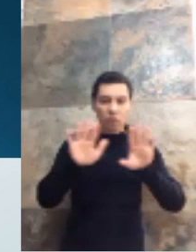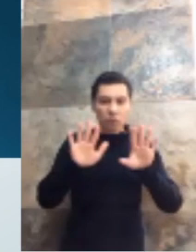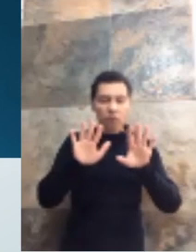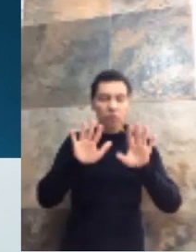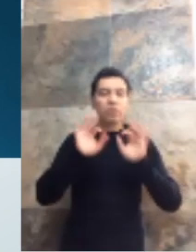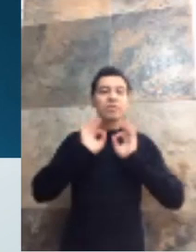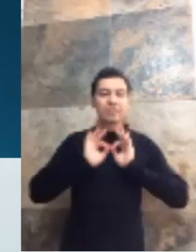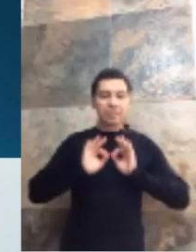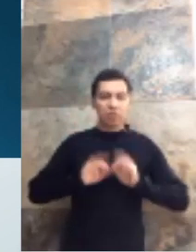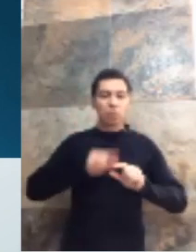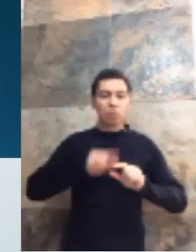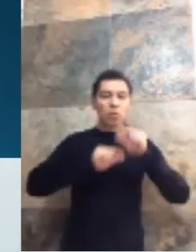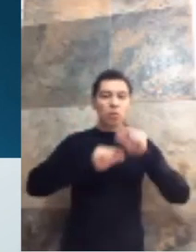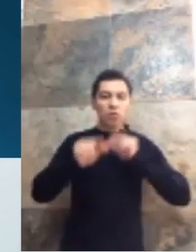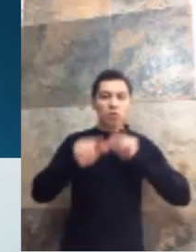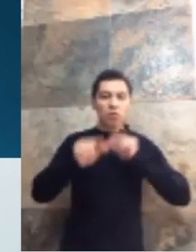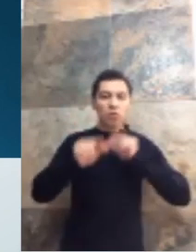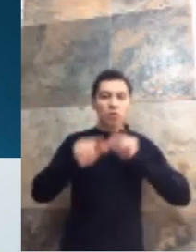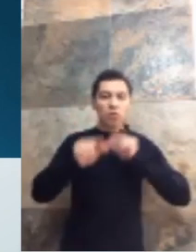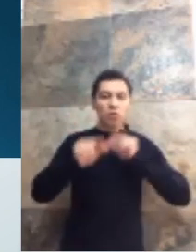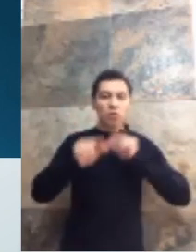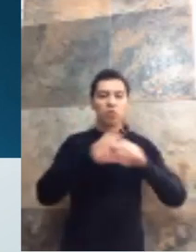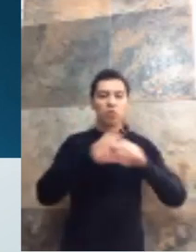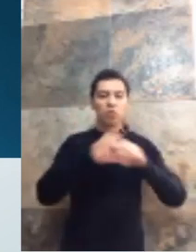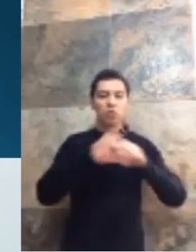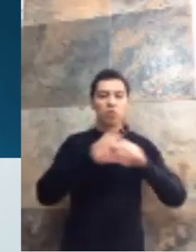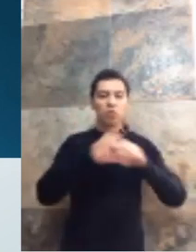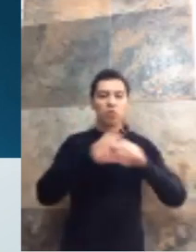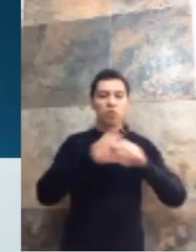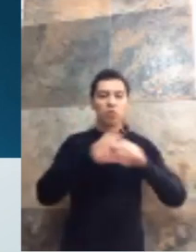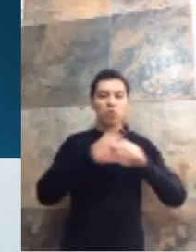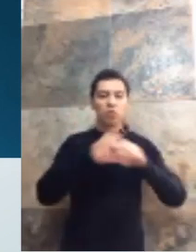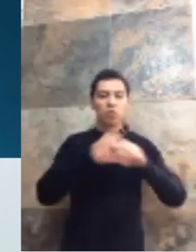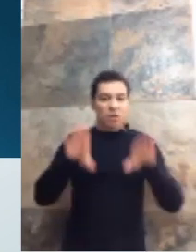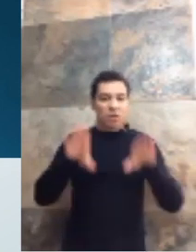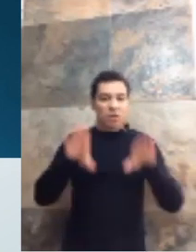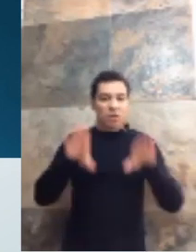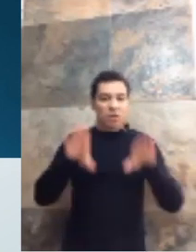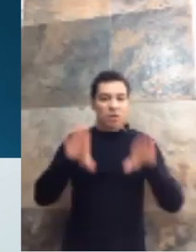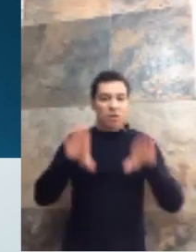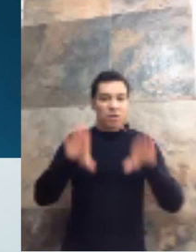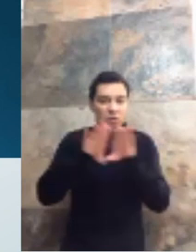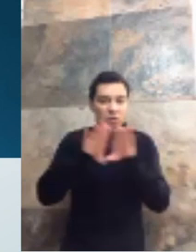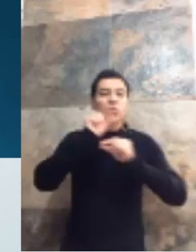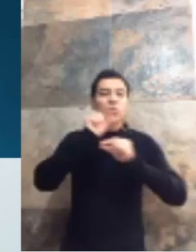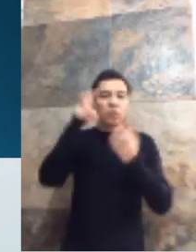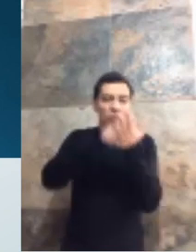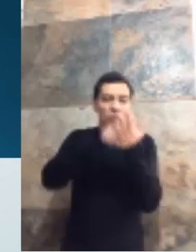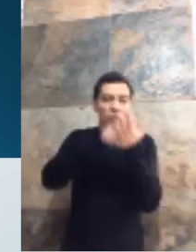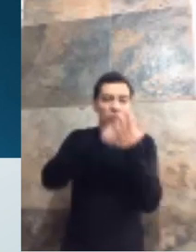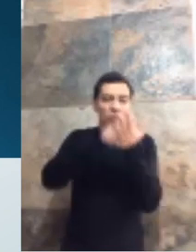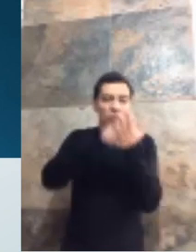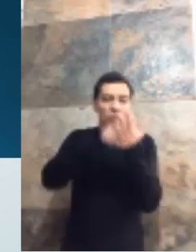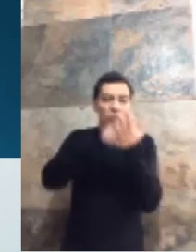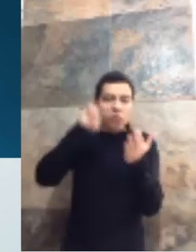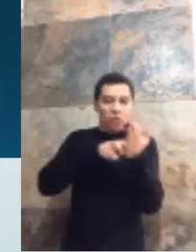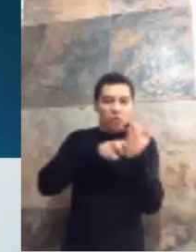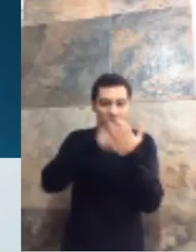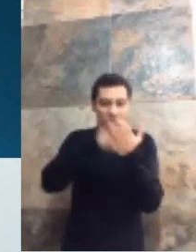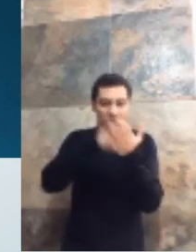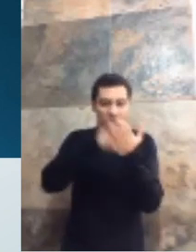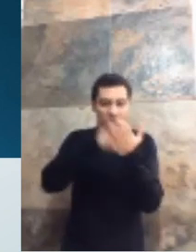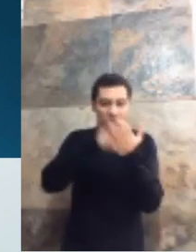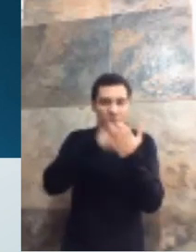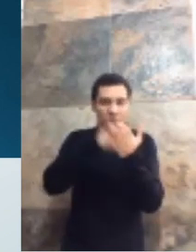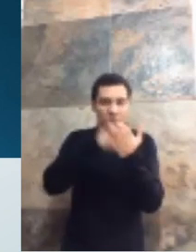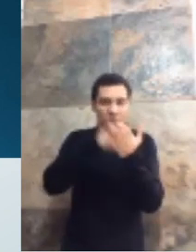comportamiento humano que estamos observando en la gente todos los días, incluso en la gente que no tiene de otra y que